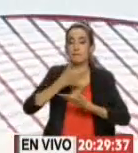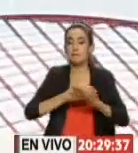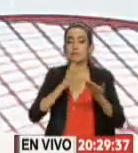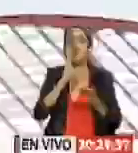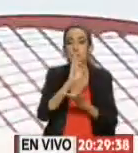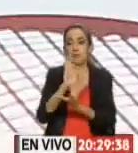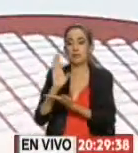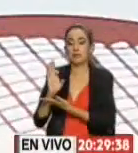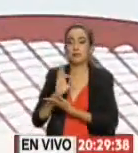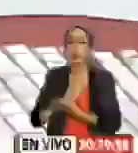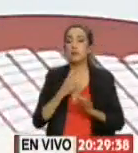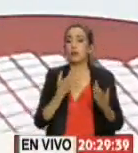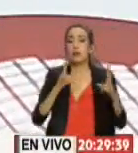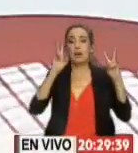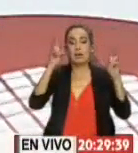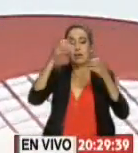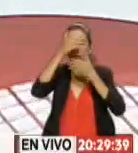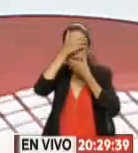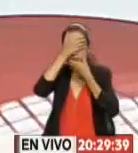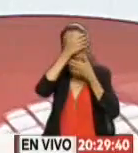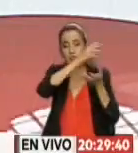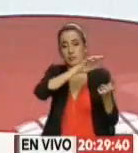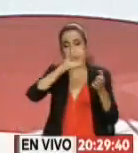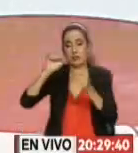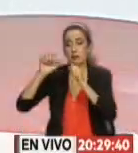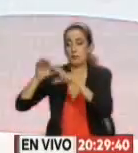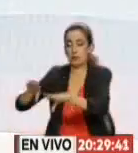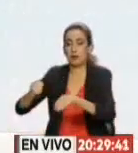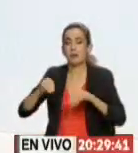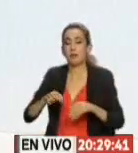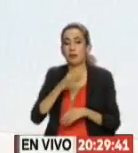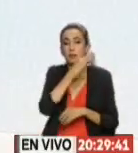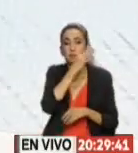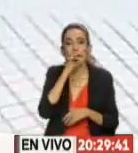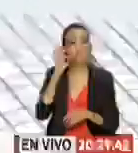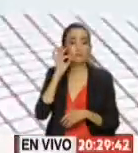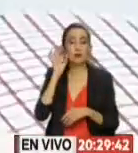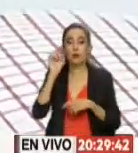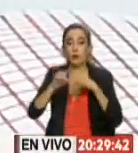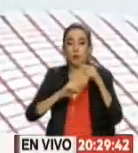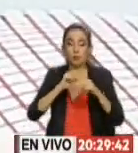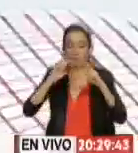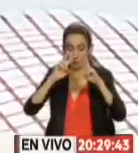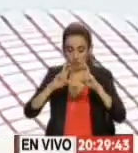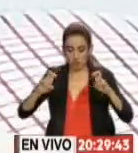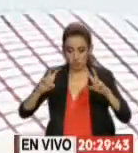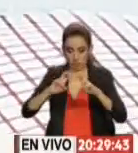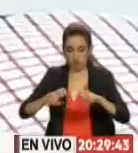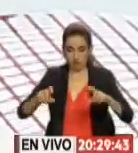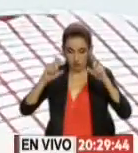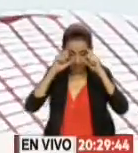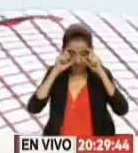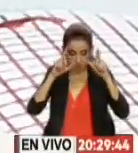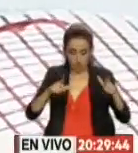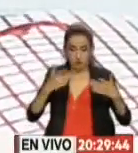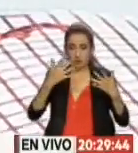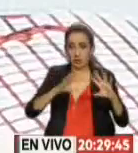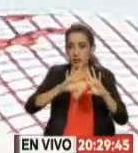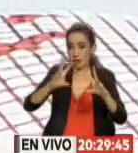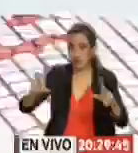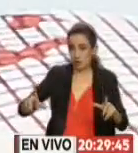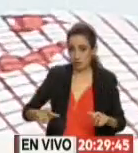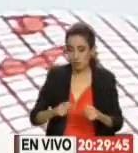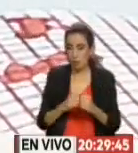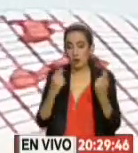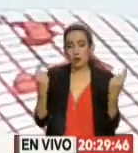caso del secuestro a Fernando Balda se acogieron al derecho al silencio en la investigación que desarrolla la Fiscalía por peculado en